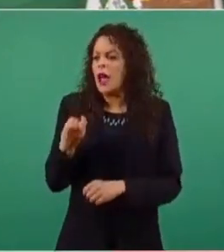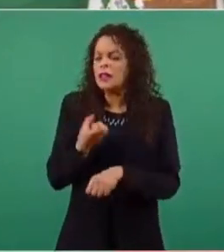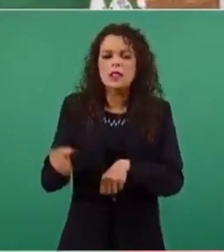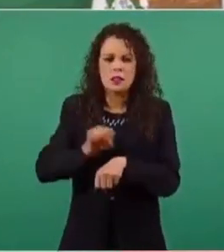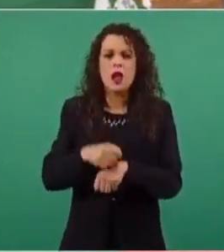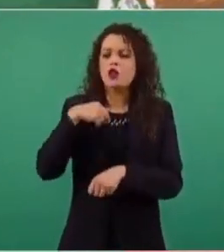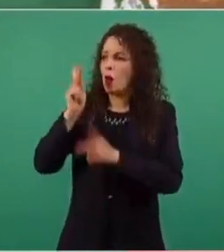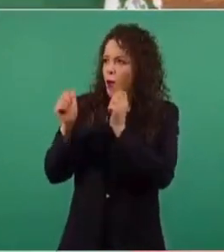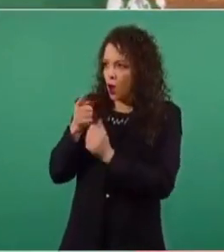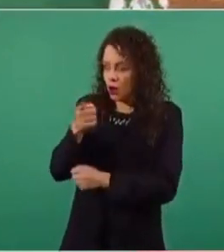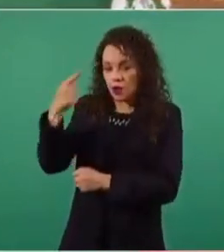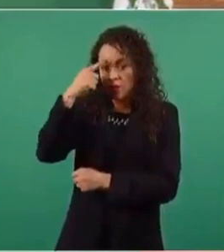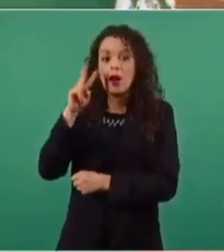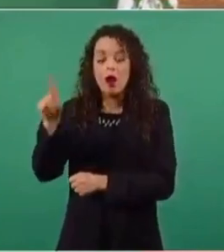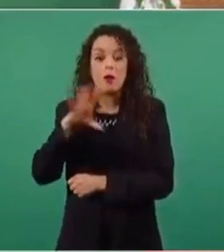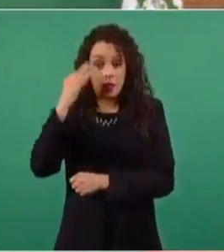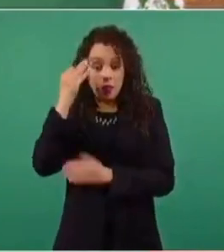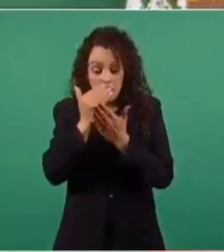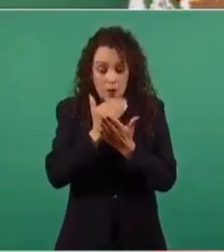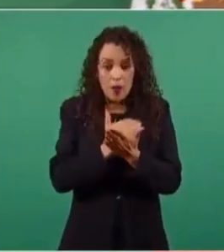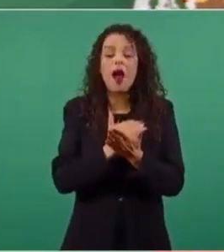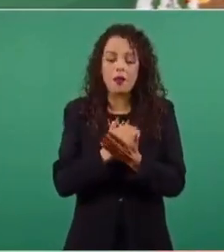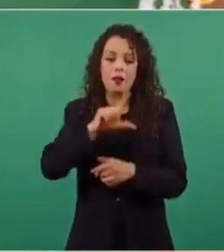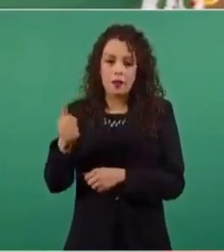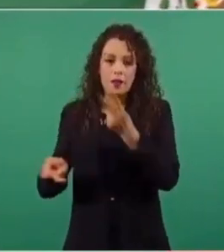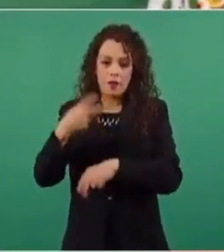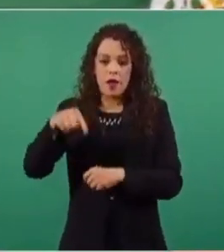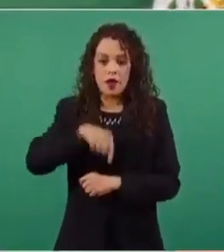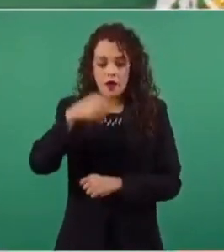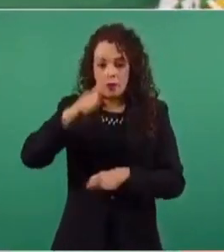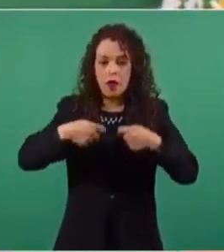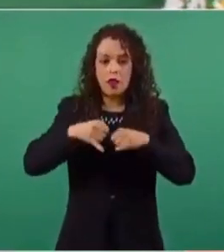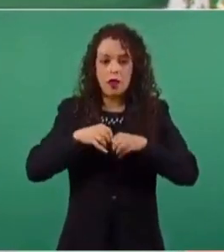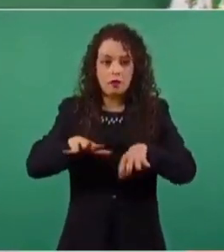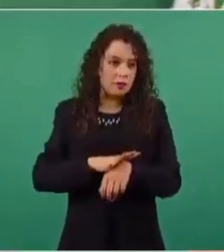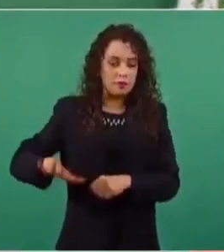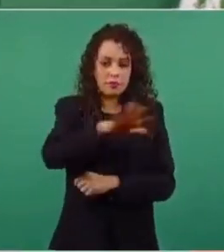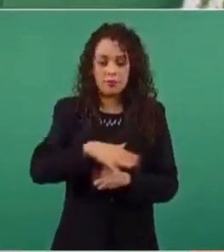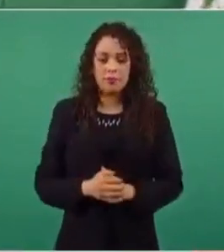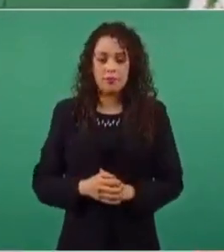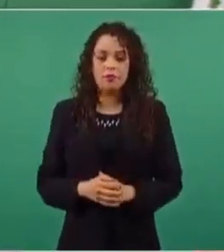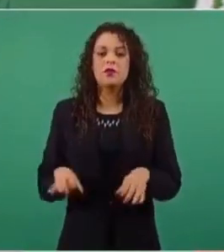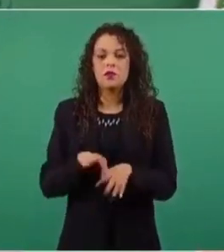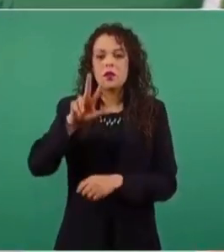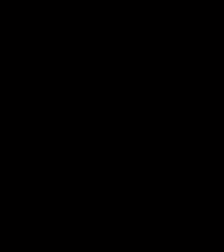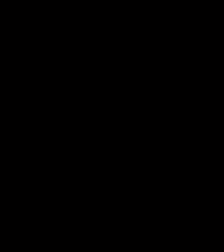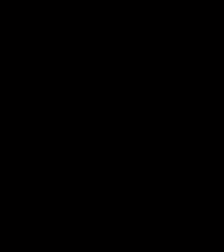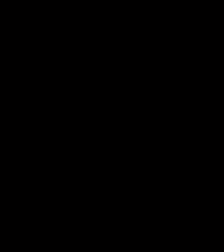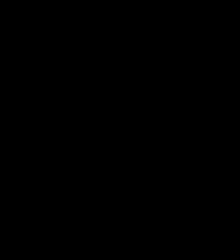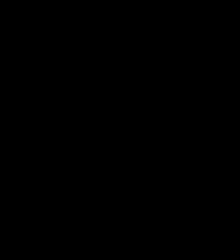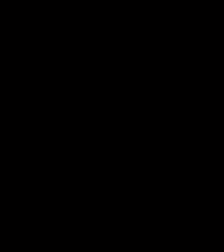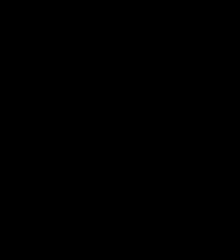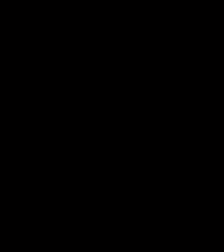que yo hable con ellos, nada más para ver sus agendas. Y van a informarle al pueblo sobre cómo está la economía.